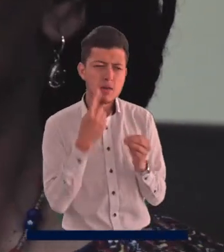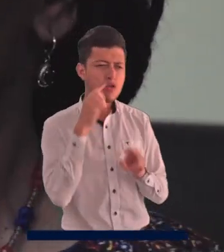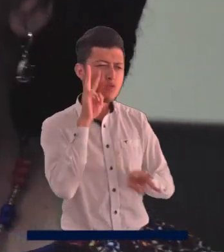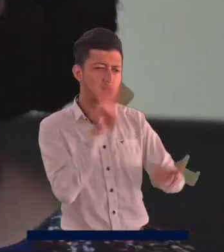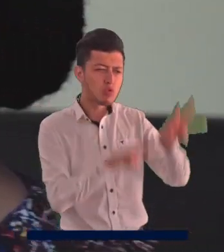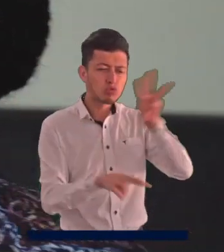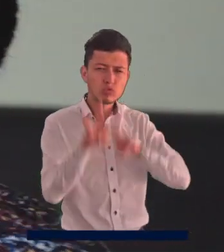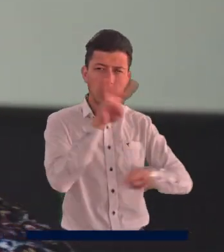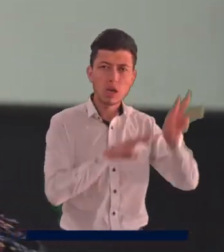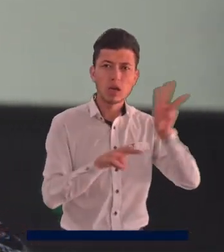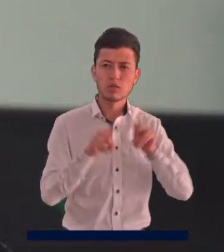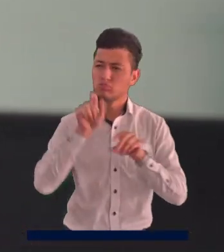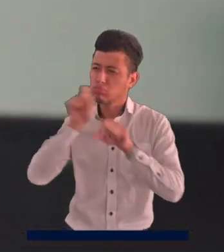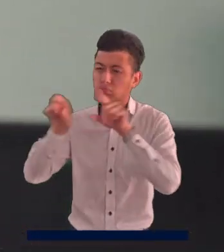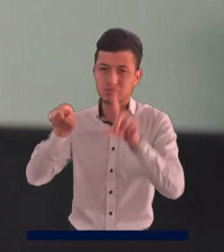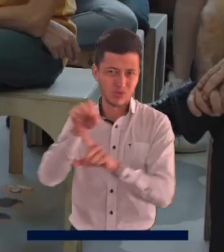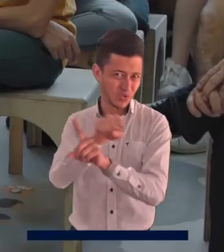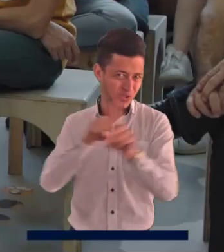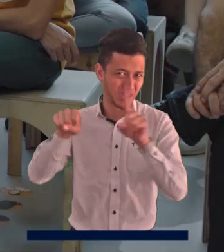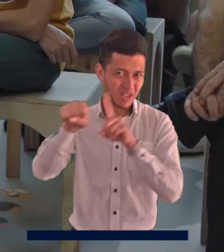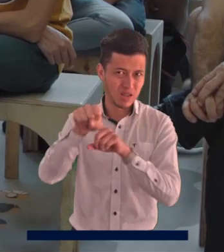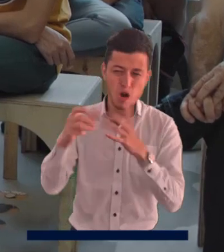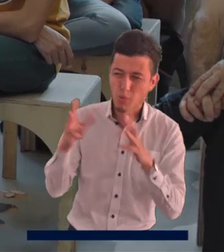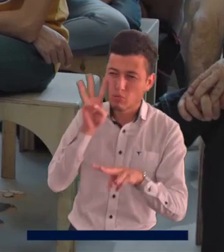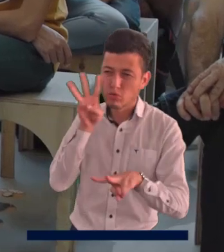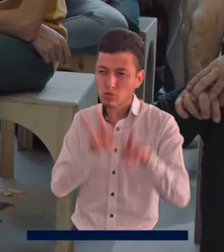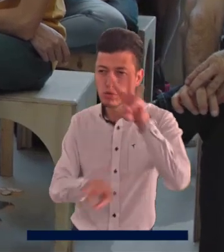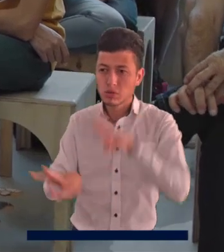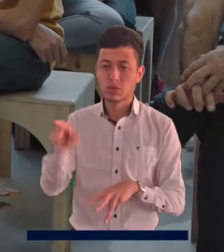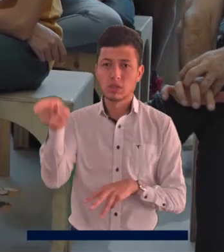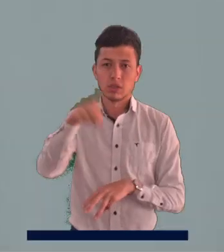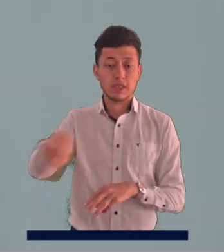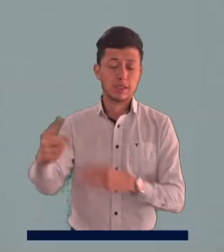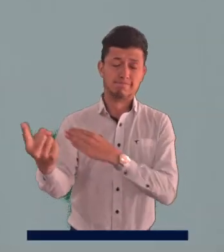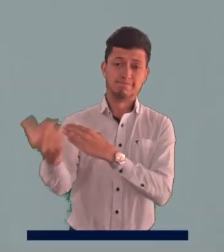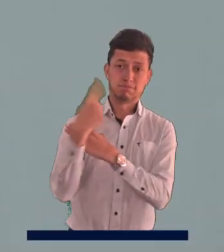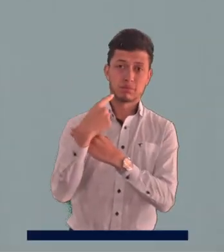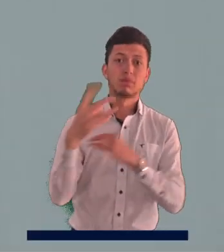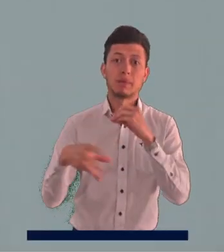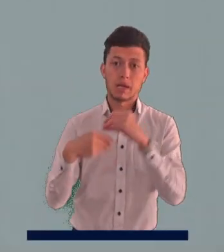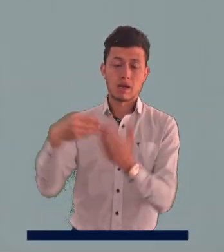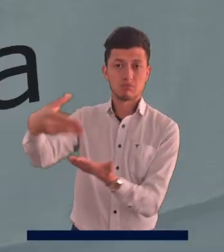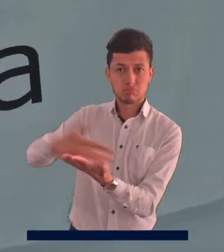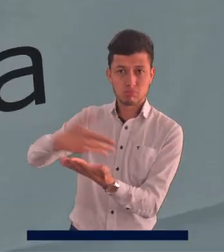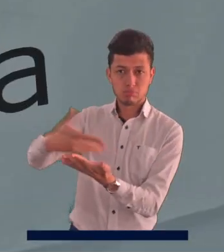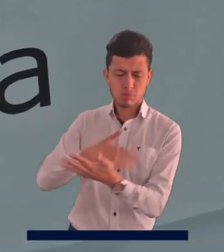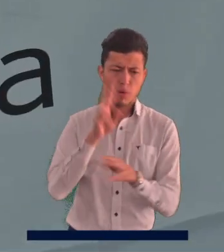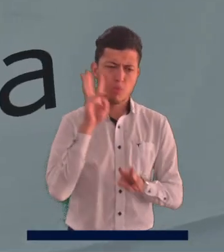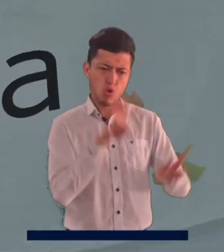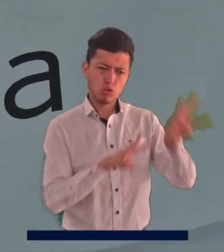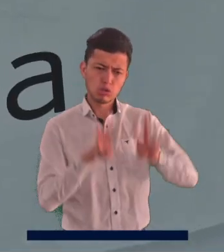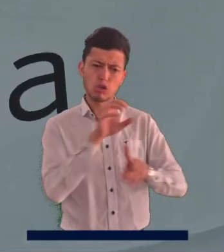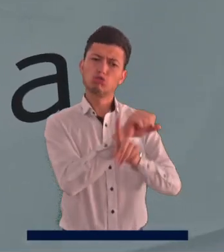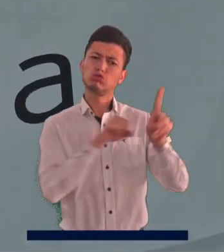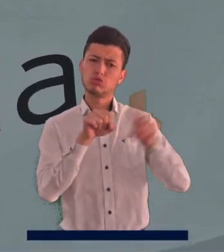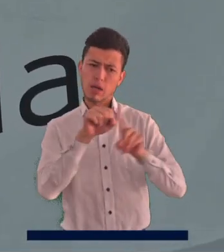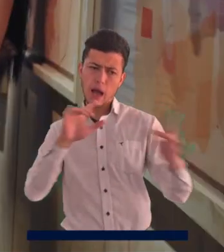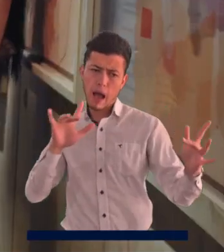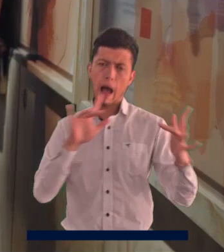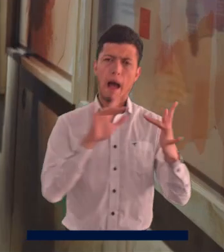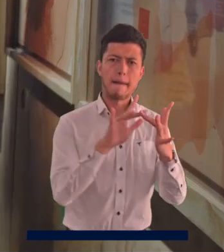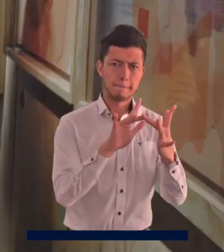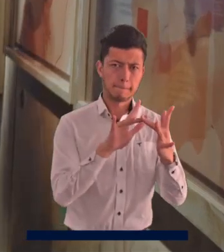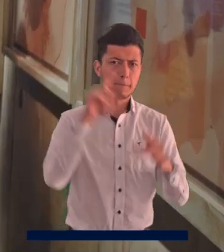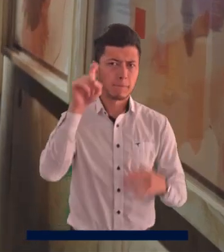cómo el museo. Y en esta consulta social nos salieron muchos mandatos y muchas recomendaciones para que el museo sea pertinente